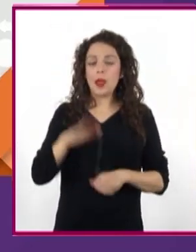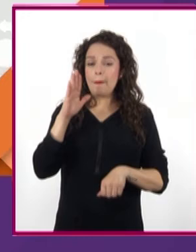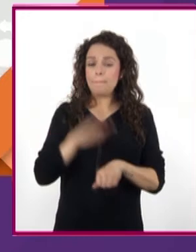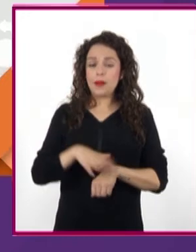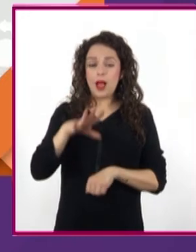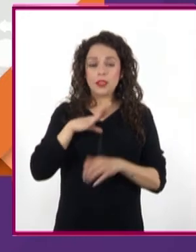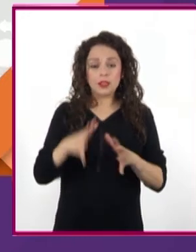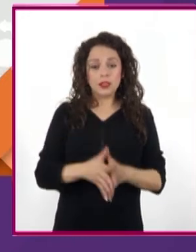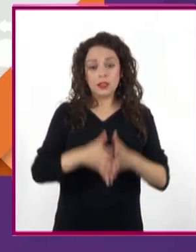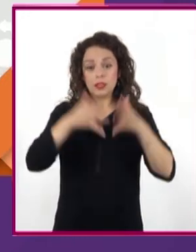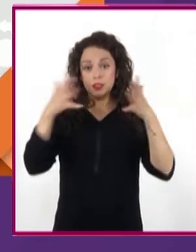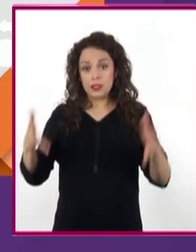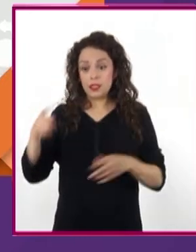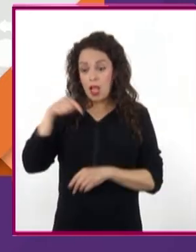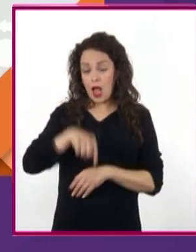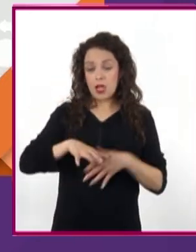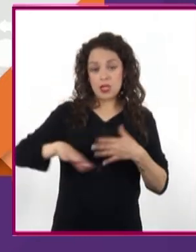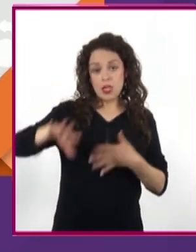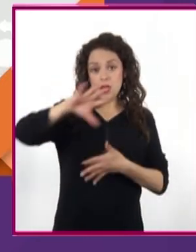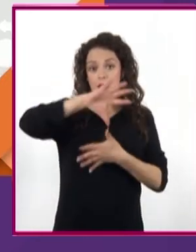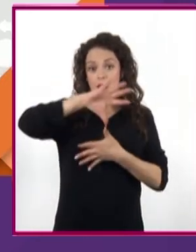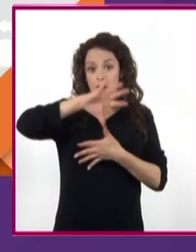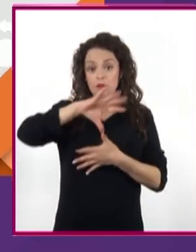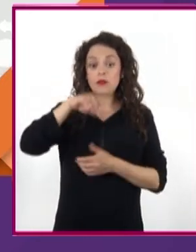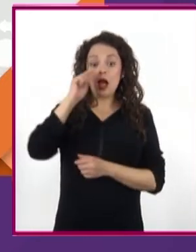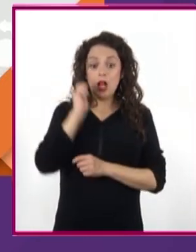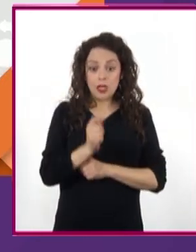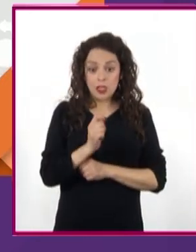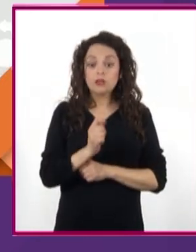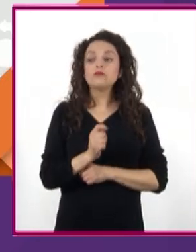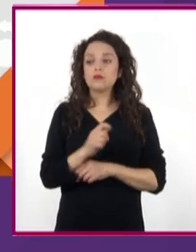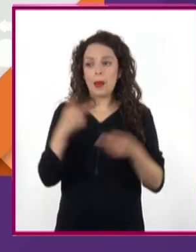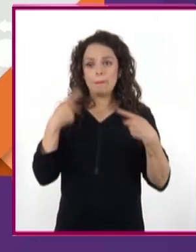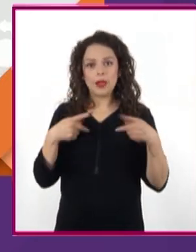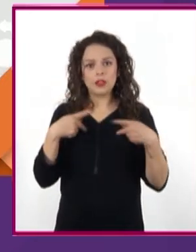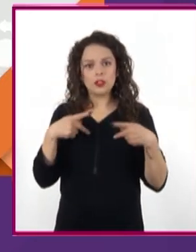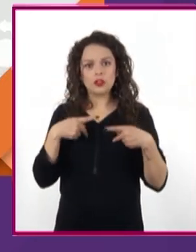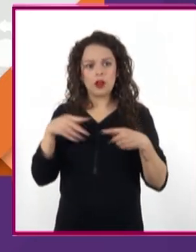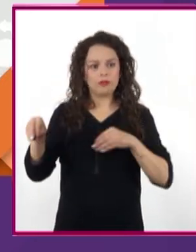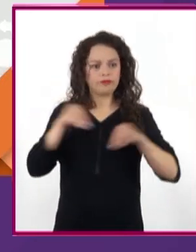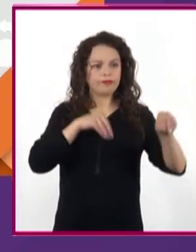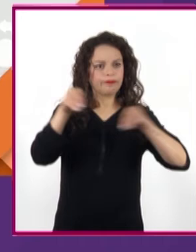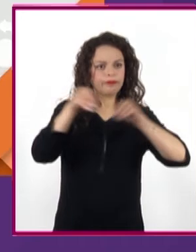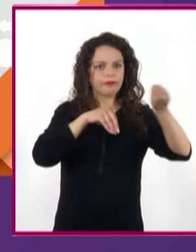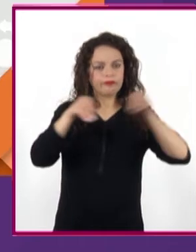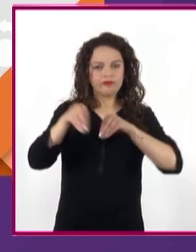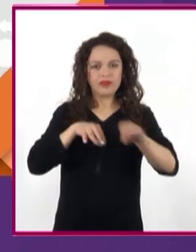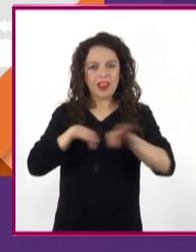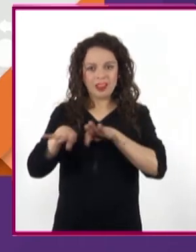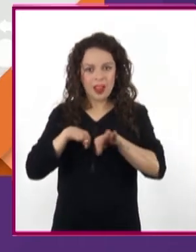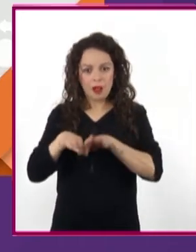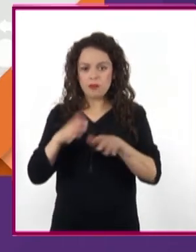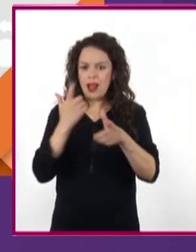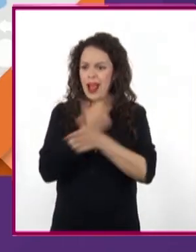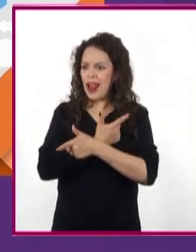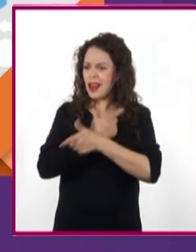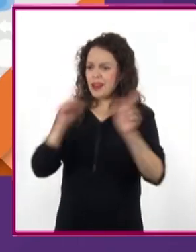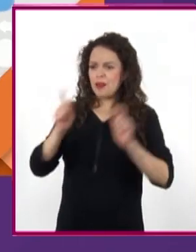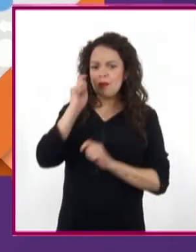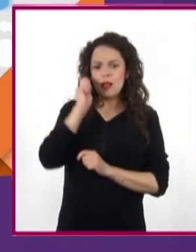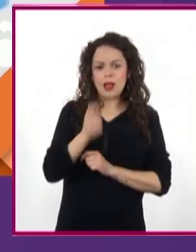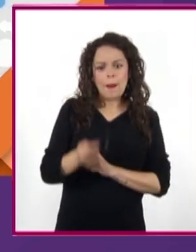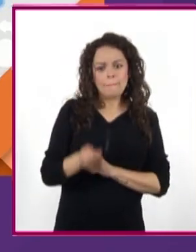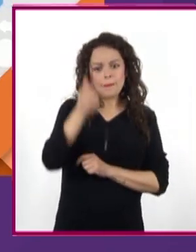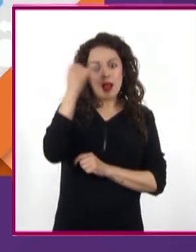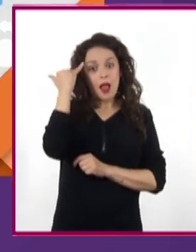la compañía en América, los intercambios de personal, permitieron la circulación libre de las principales